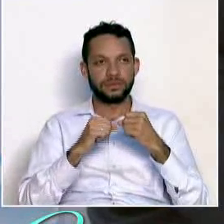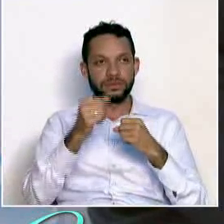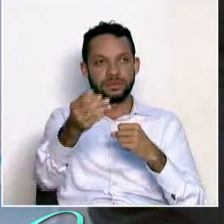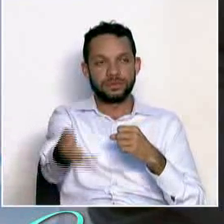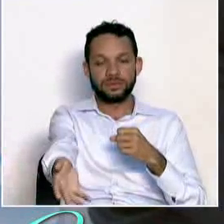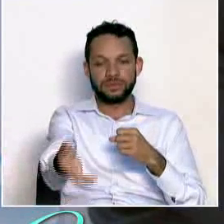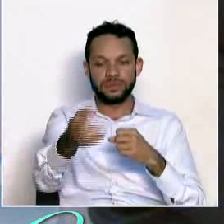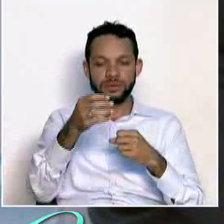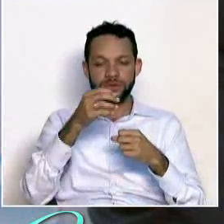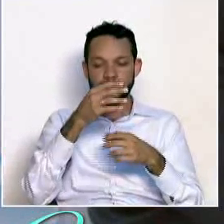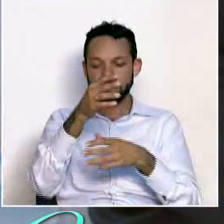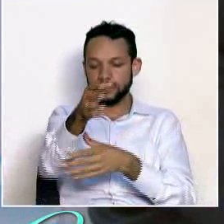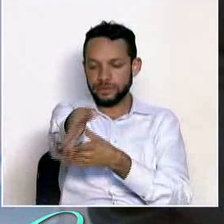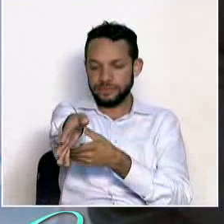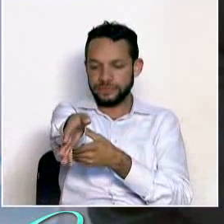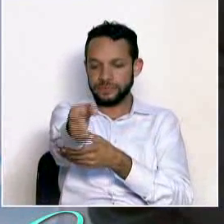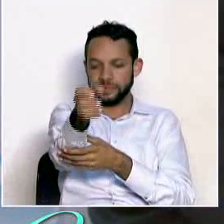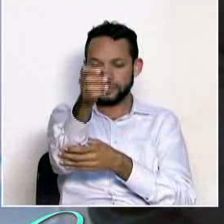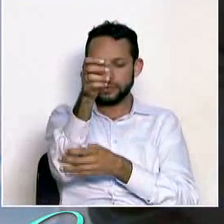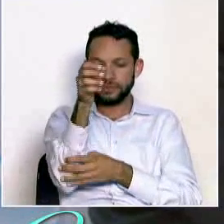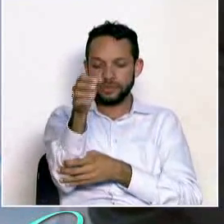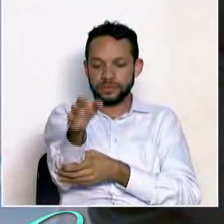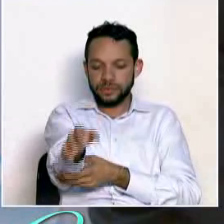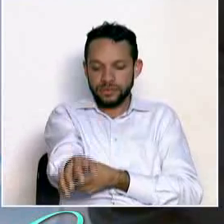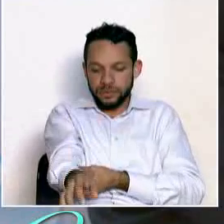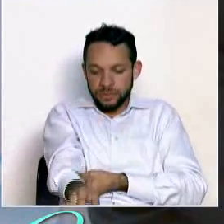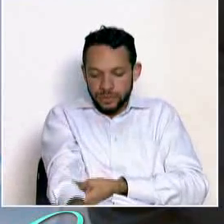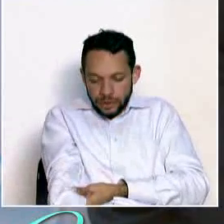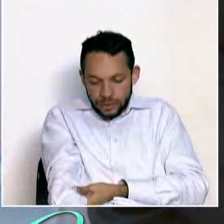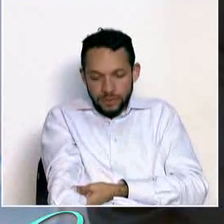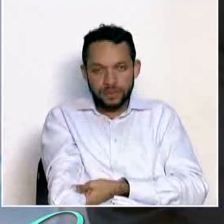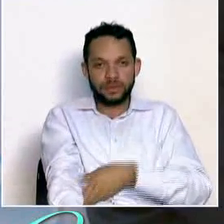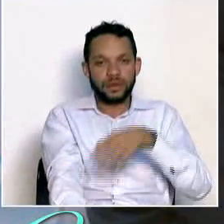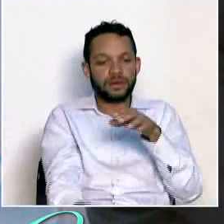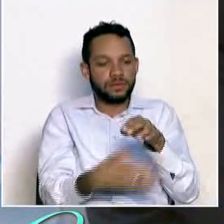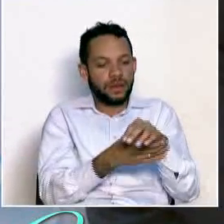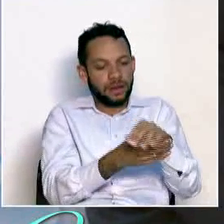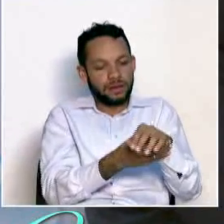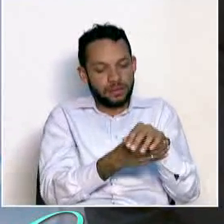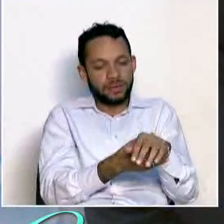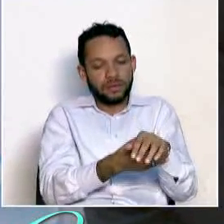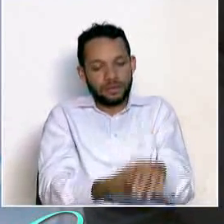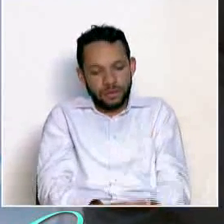flexibilidad y desciende, desciende, mientras el sueño continúa cada vez